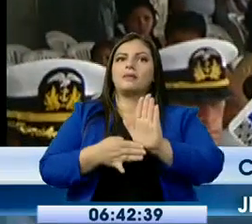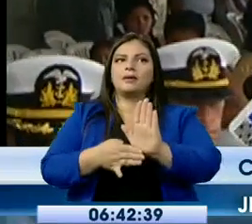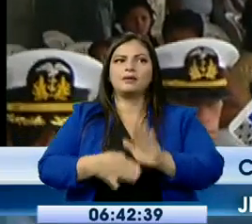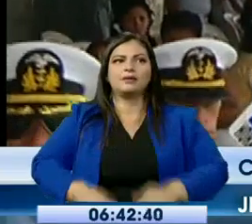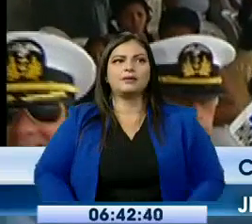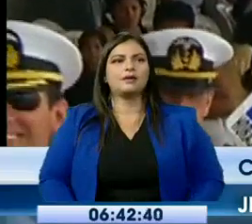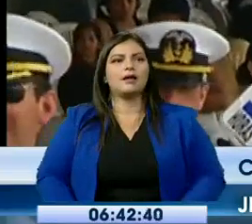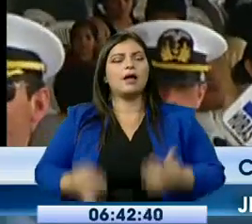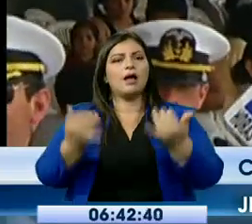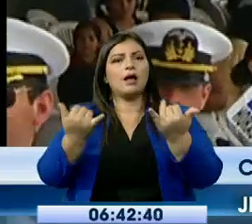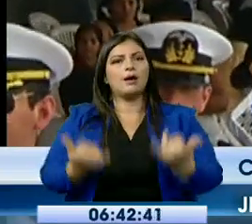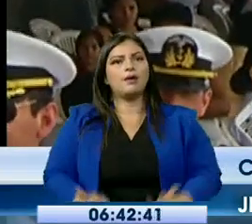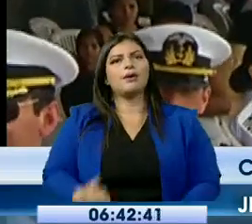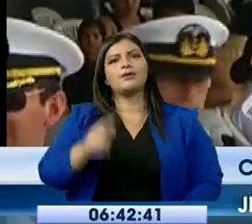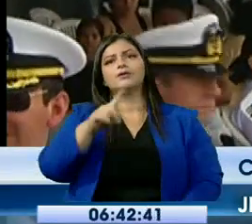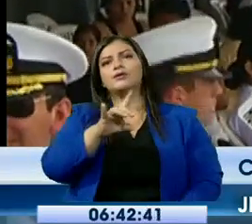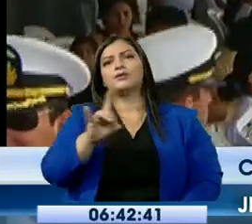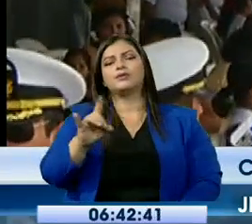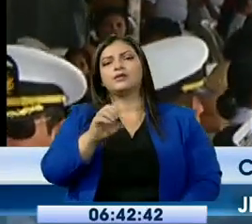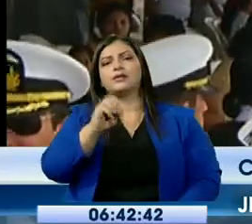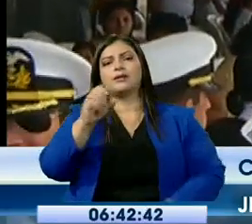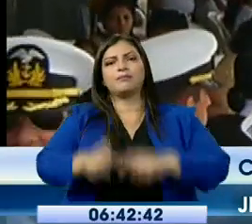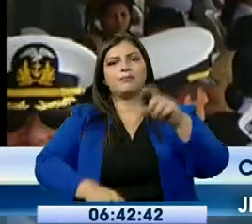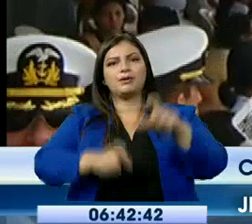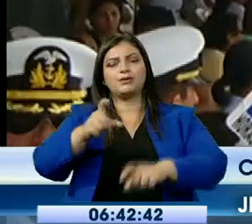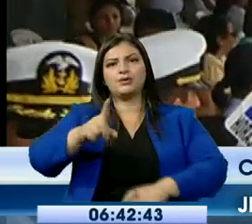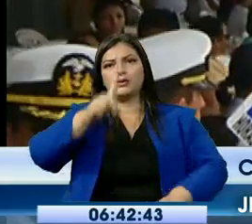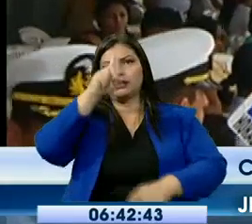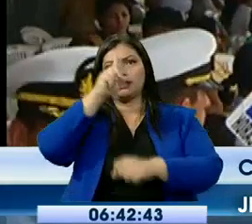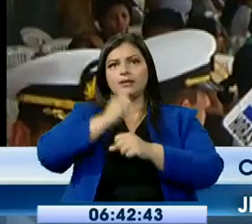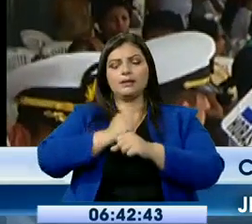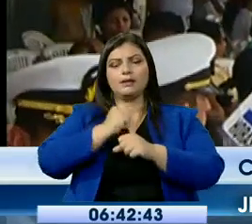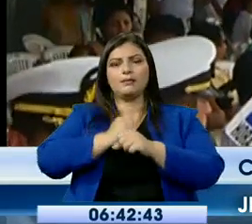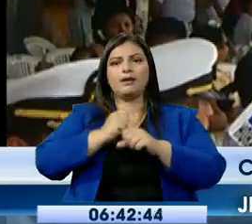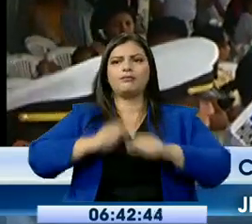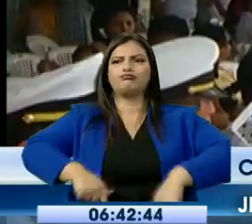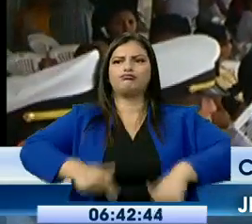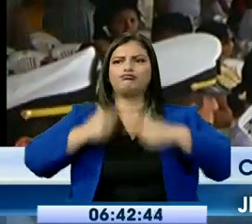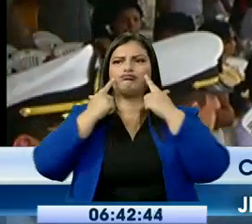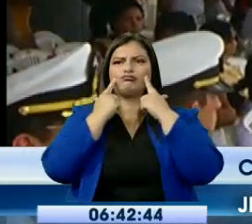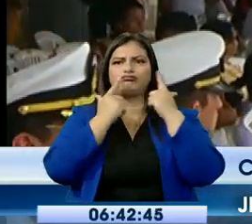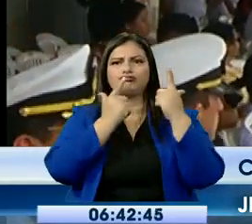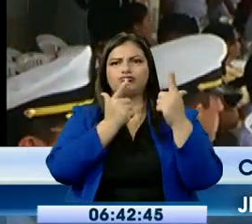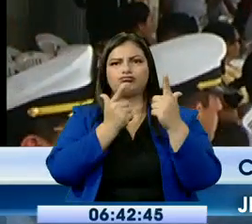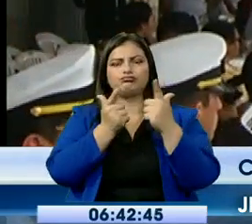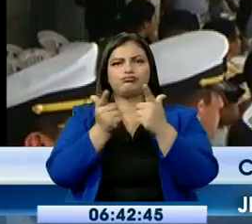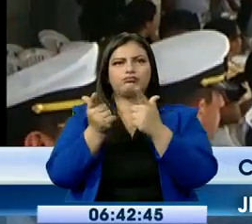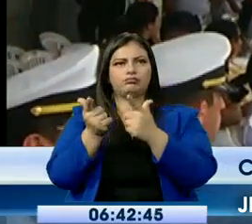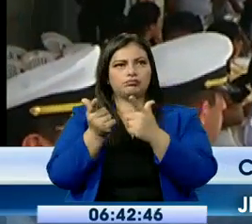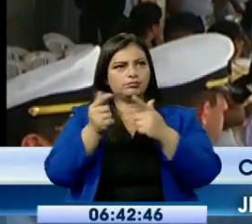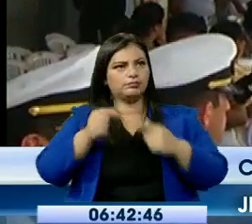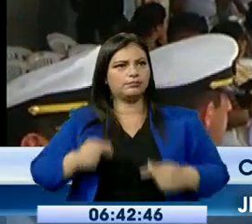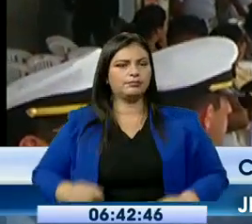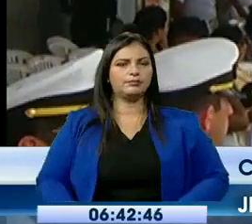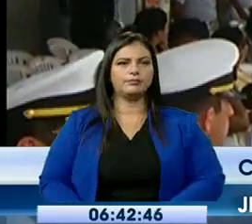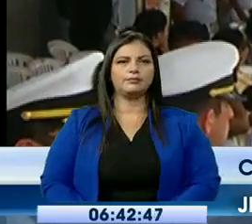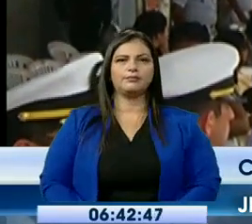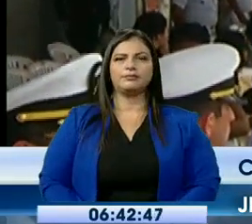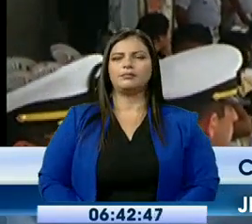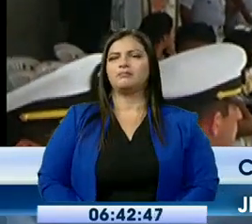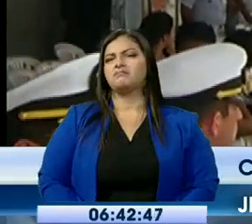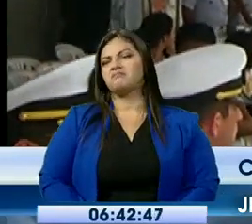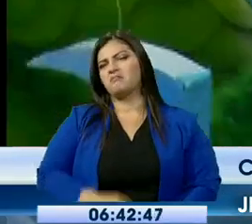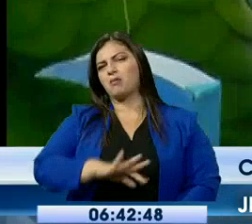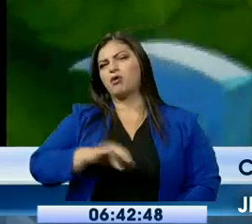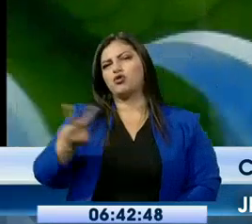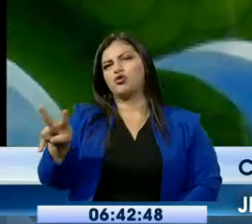operación, en los comandos que estamos manejando el evento, más o menos unas 200